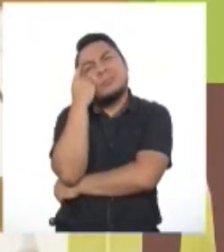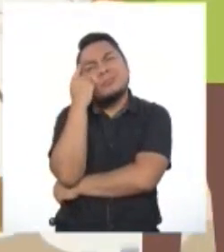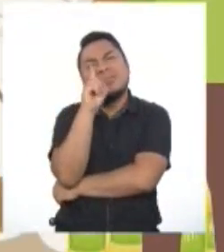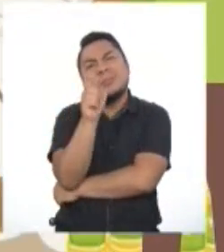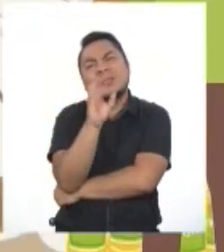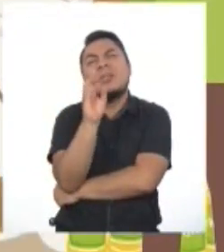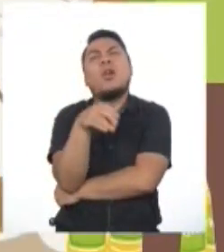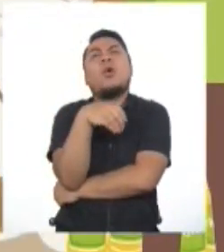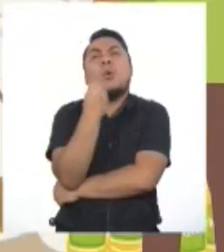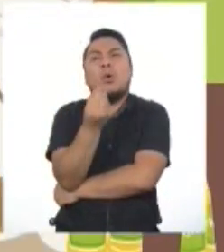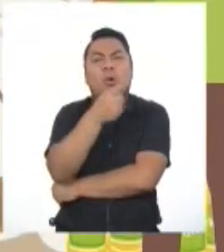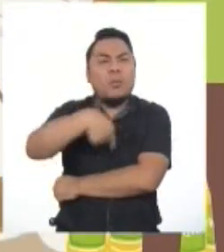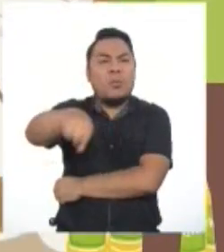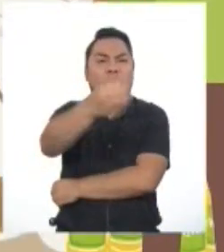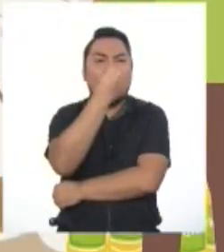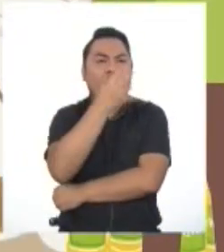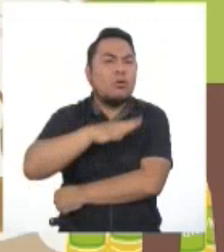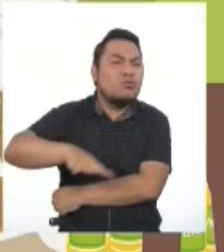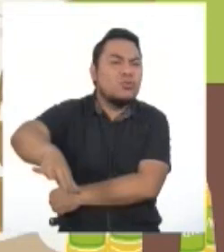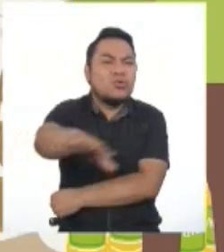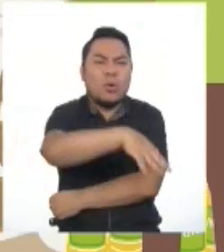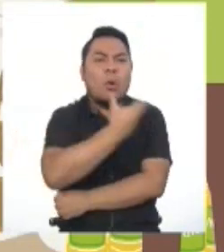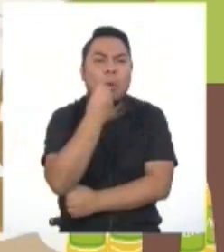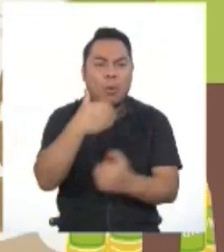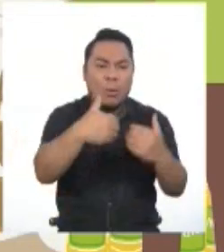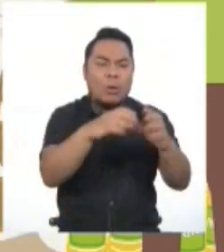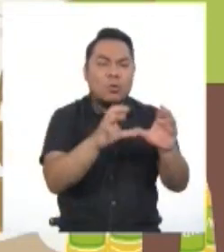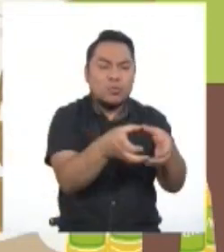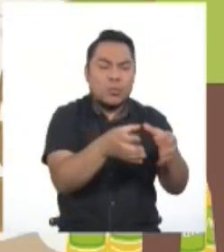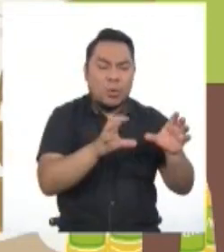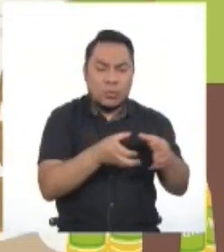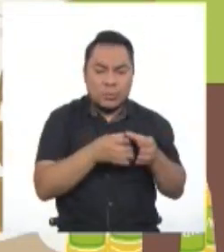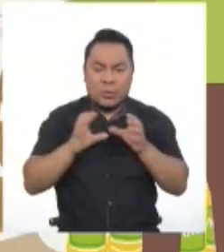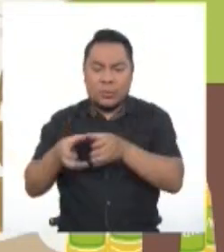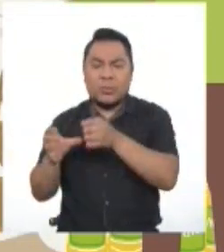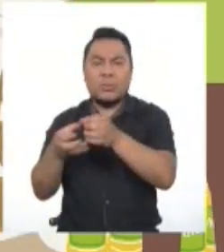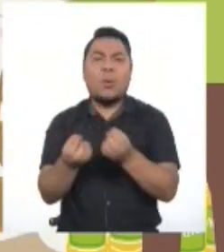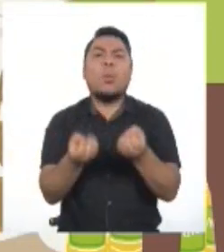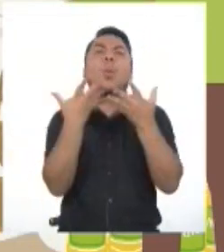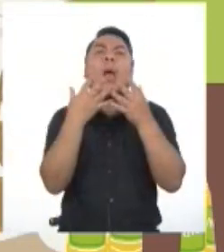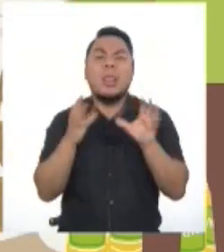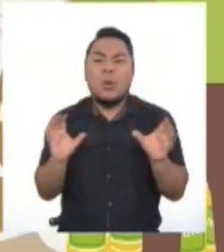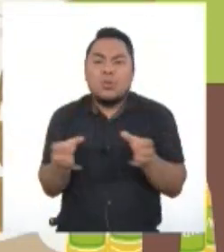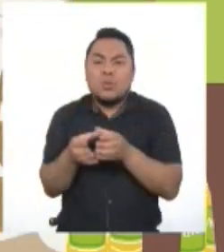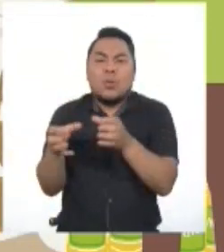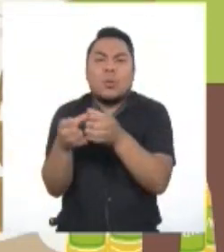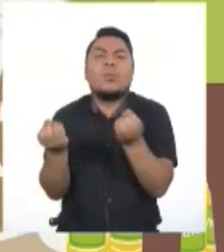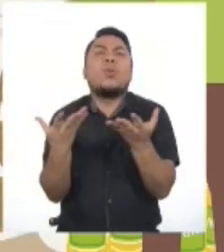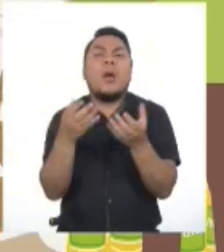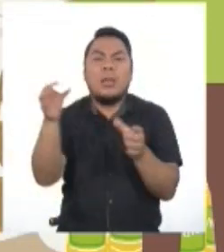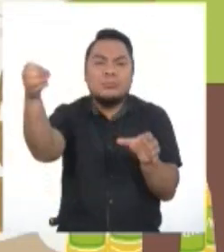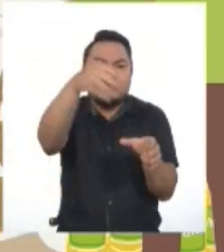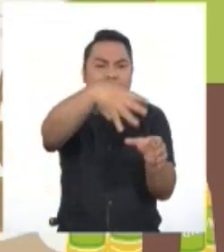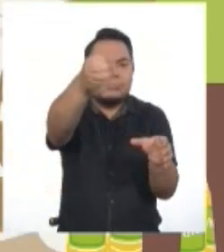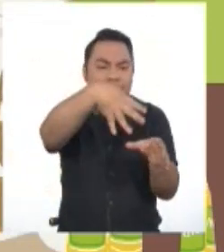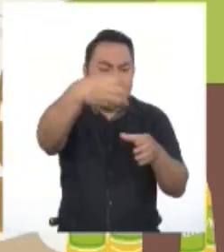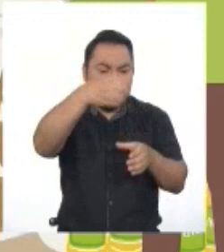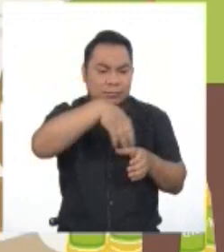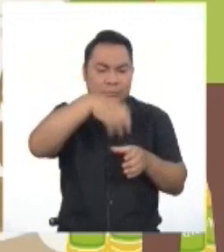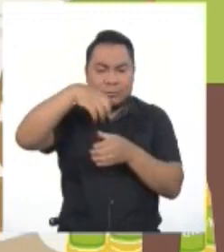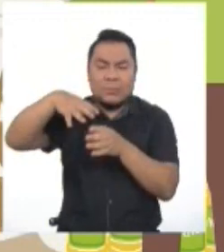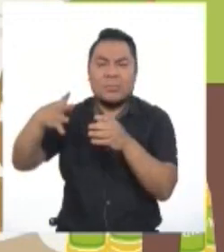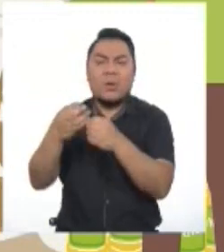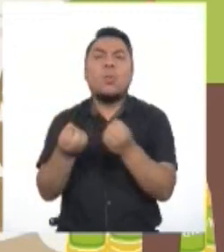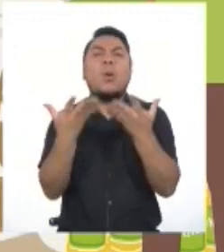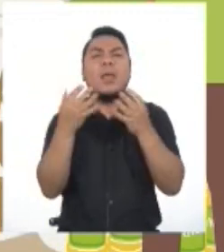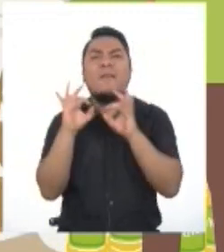¿cómo podrían agrupar todos estos alimentos? ¿Cuántos grupos pueden salir de ellos para las familias?